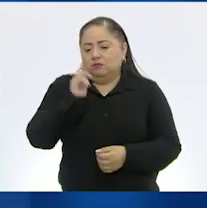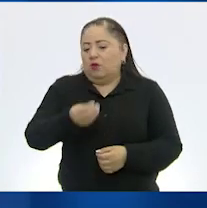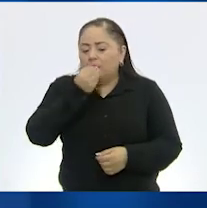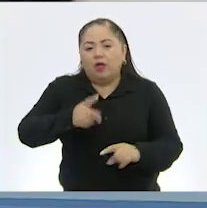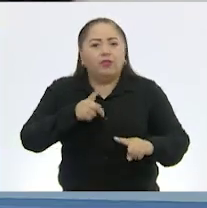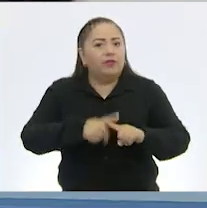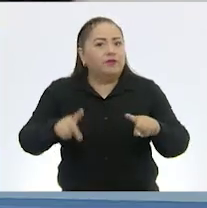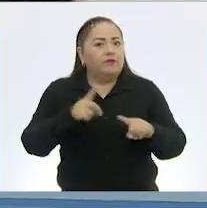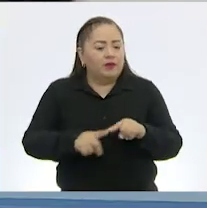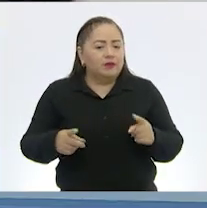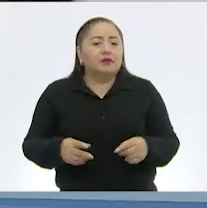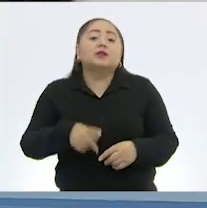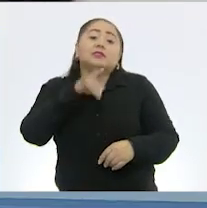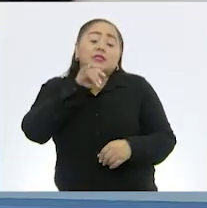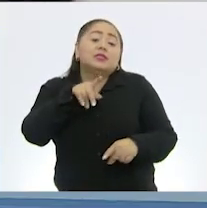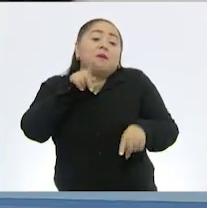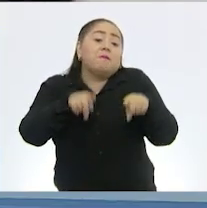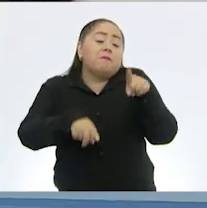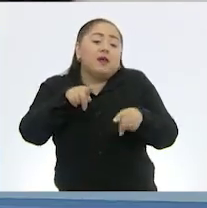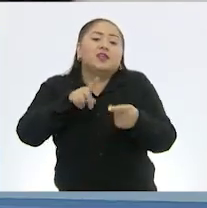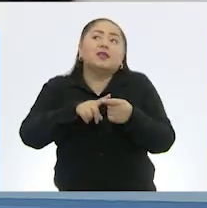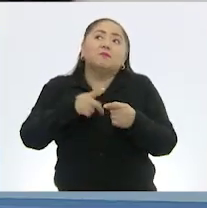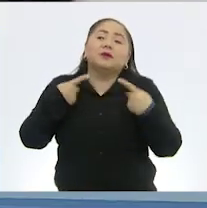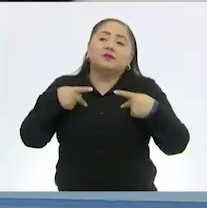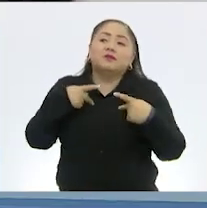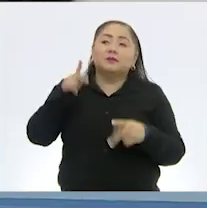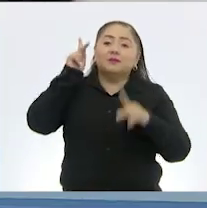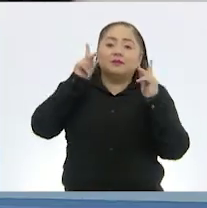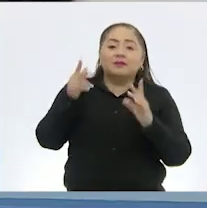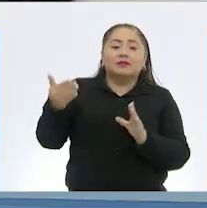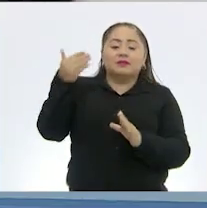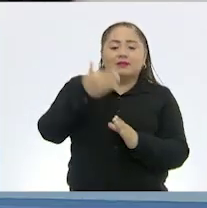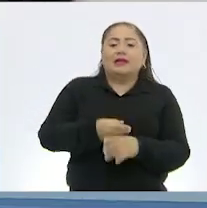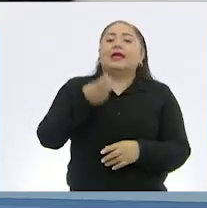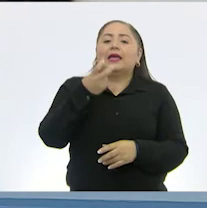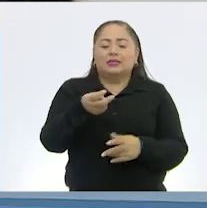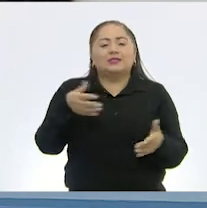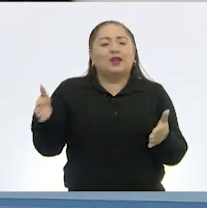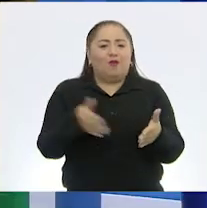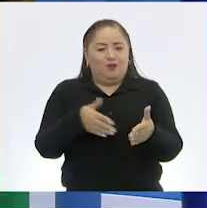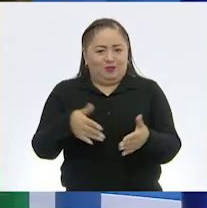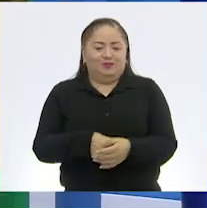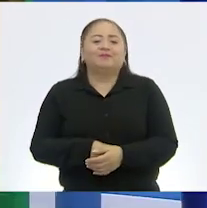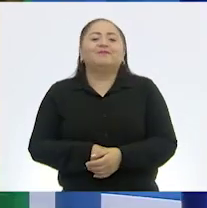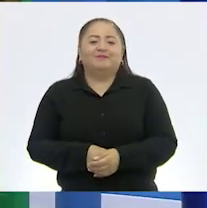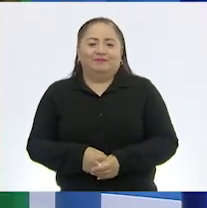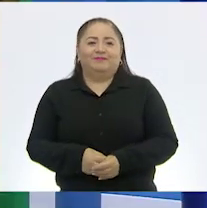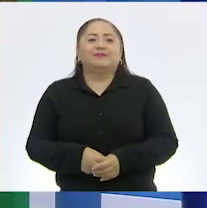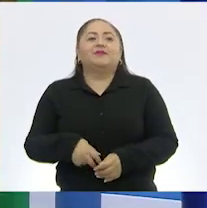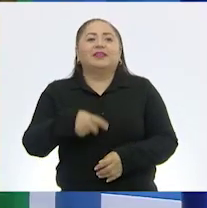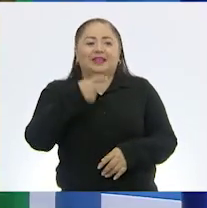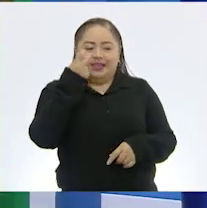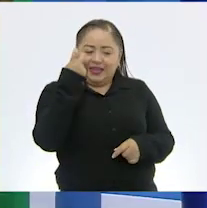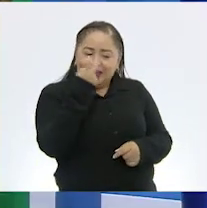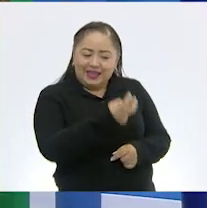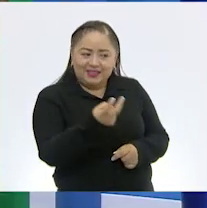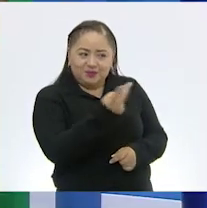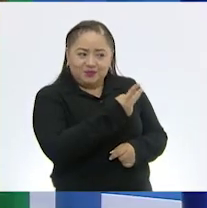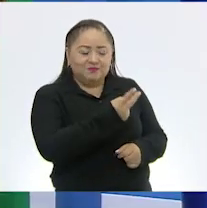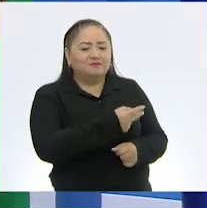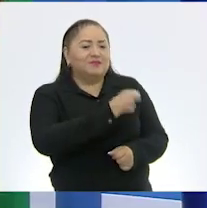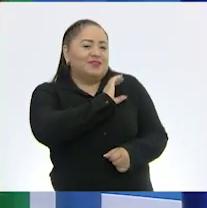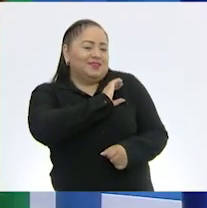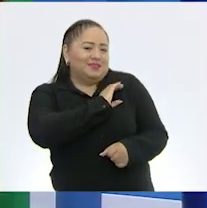diferentes. Sí, depende de quién te visite. Eso es lo que se cocina. Exacto. Sí. A eso, queridos